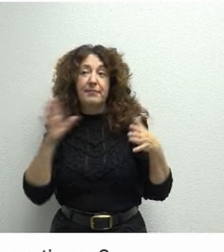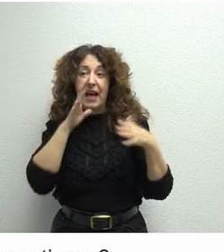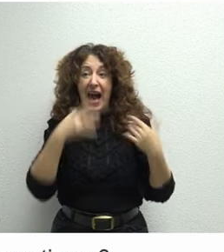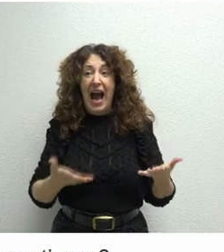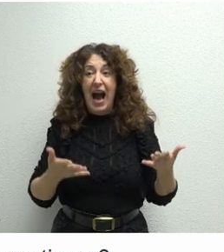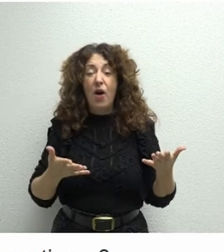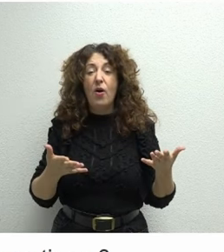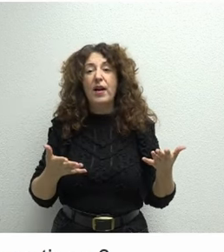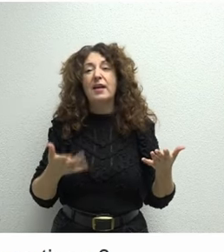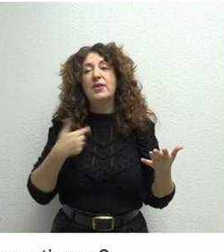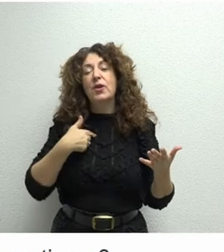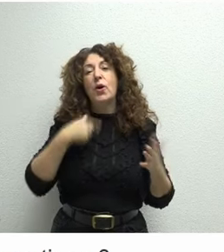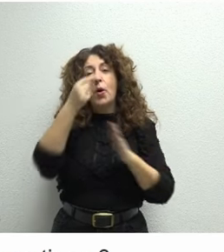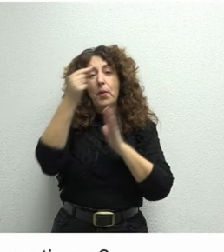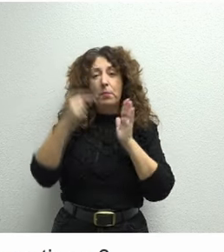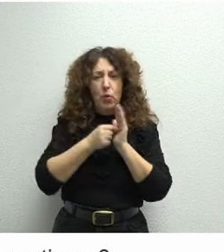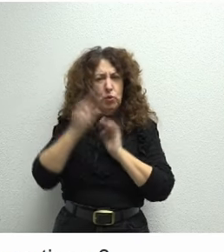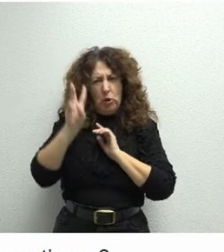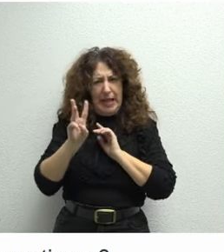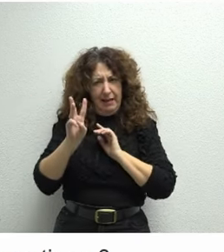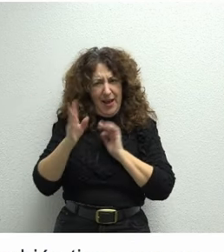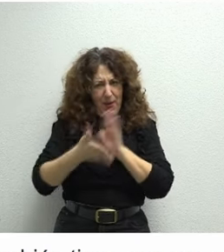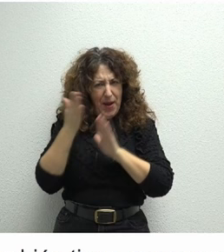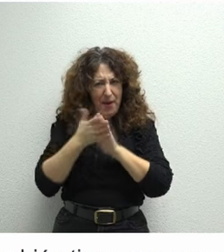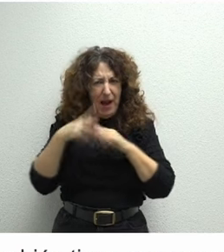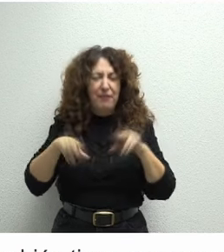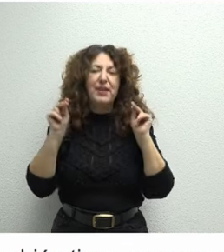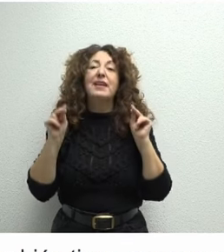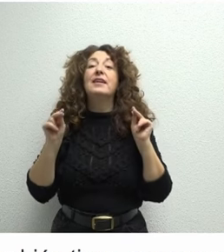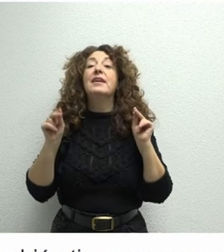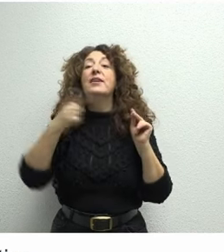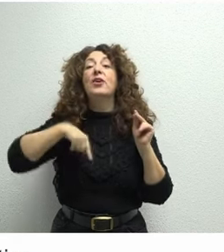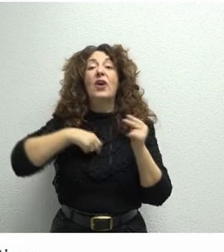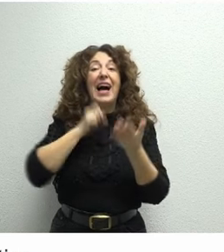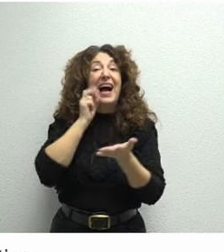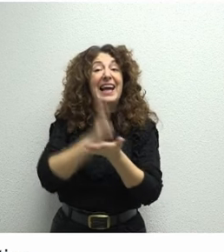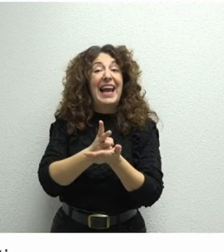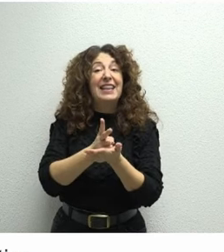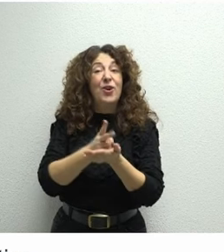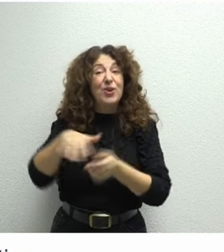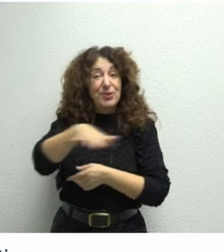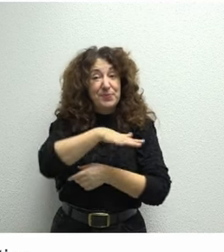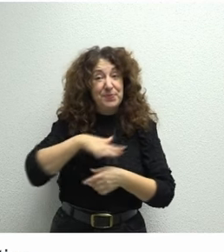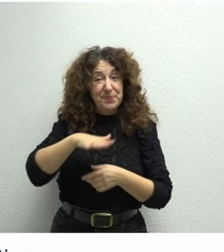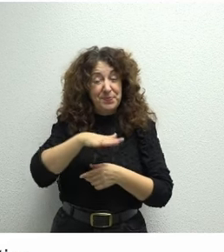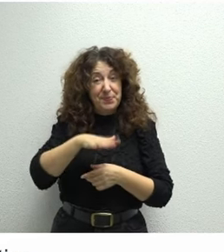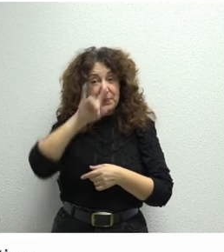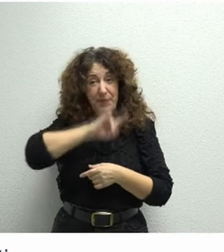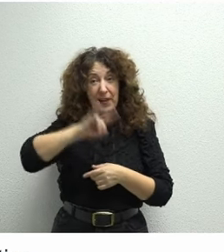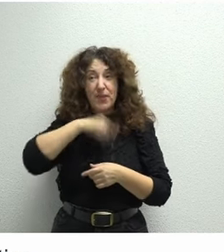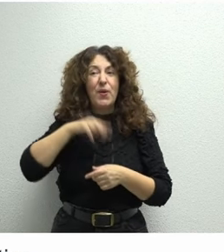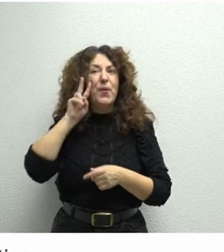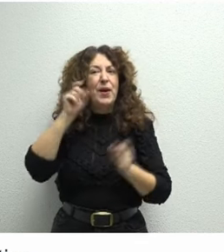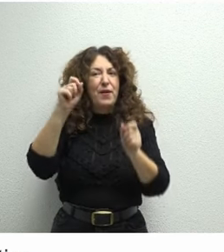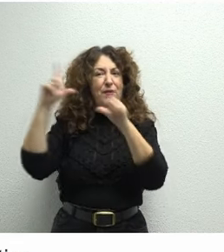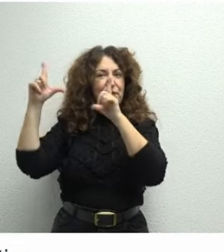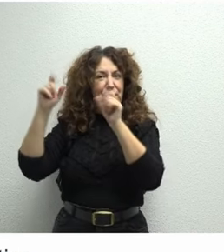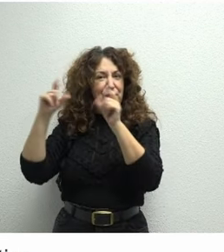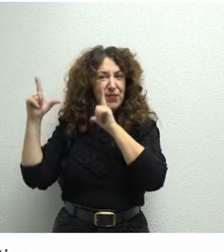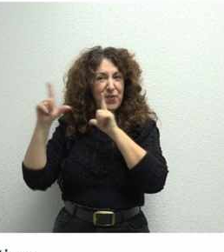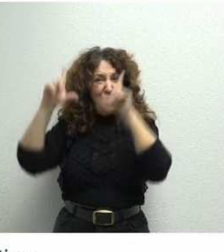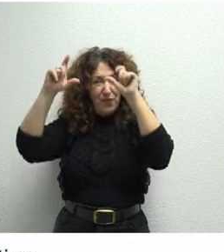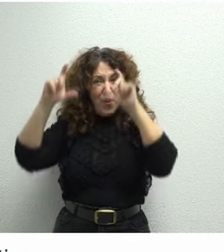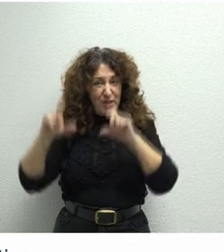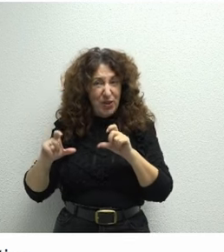voy estoy en el tercer punto terminando ya eh qué retos tenemos a nivel local nosotros yo pongo esta foto porque esto